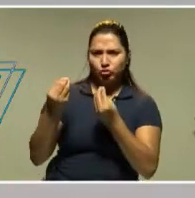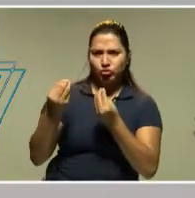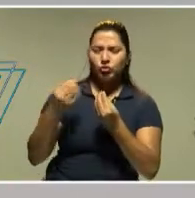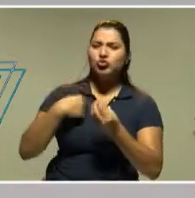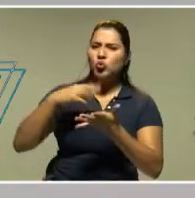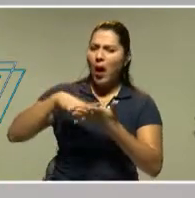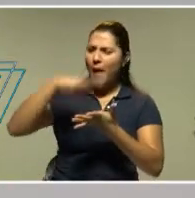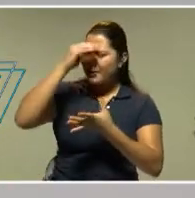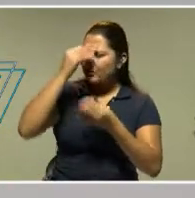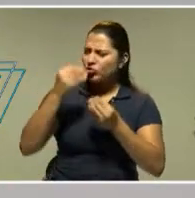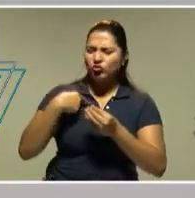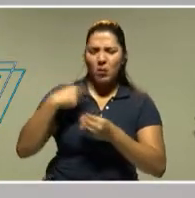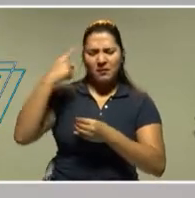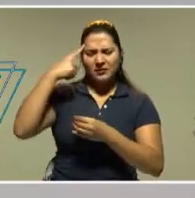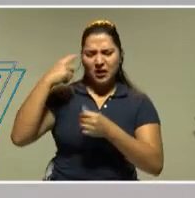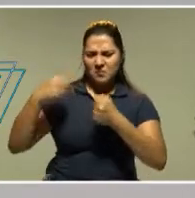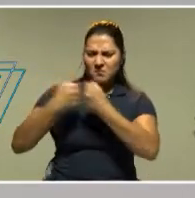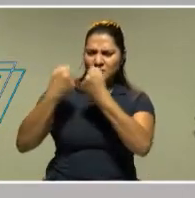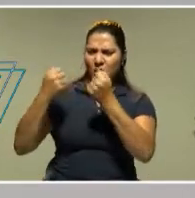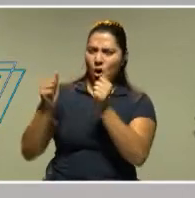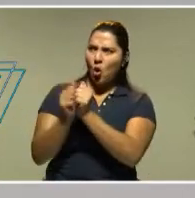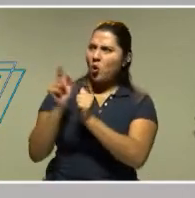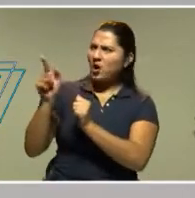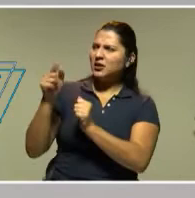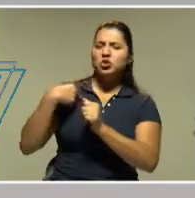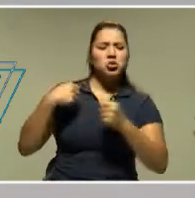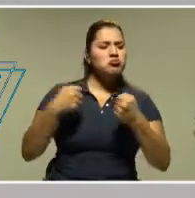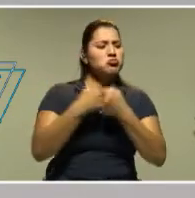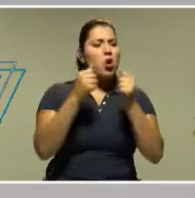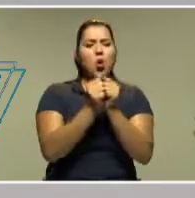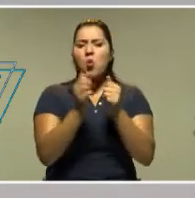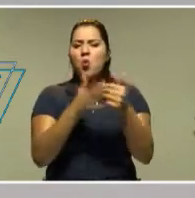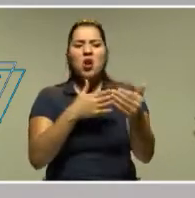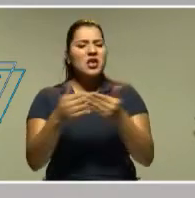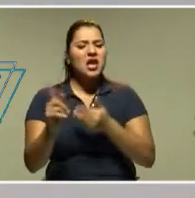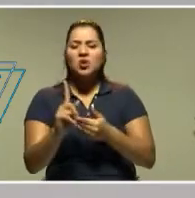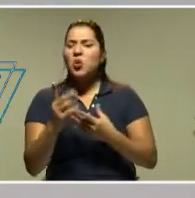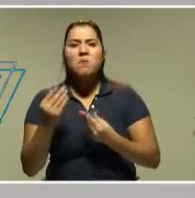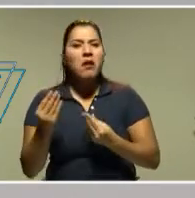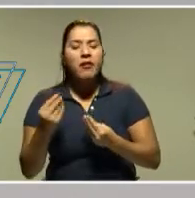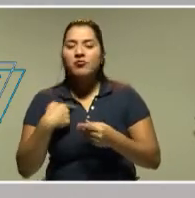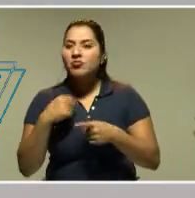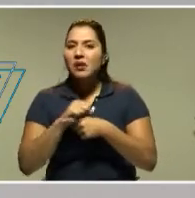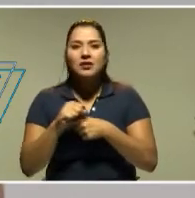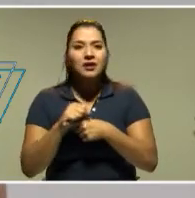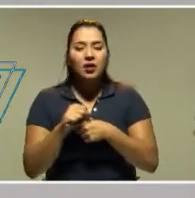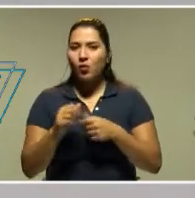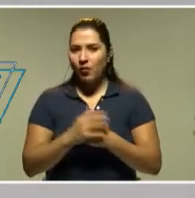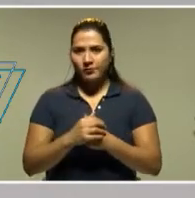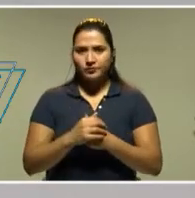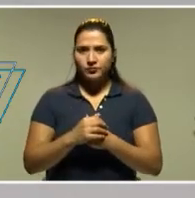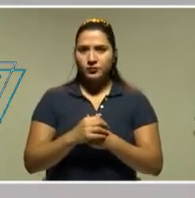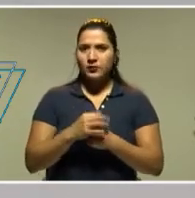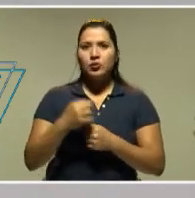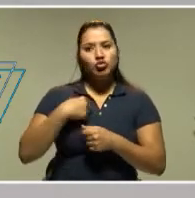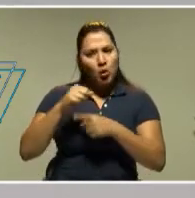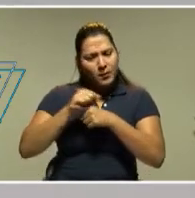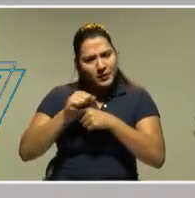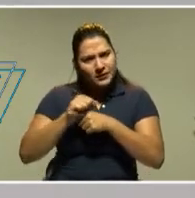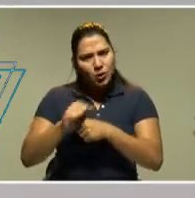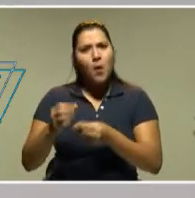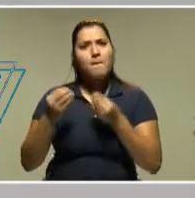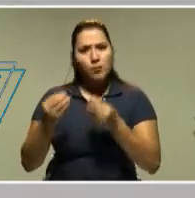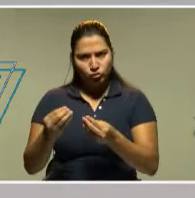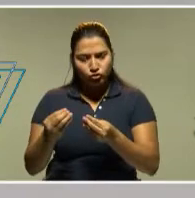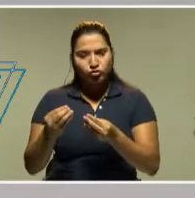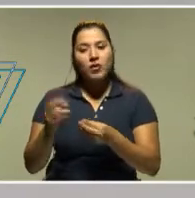ella, peleo con cualquiera. Yo no me da miedo porque me entreno. Tampoco es porque, porque me entreno, me